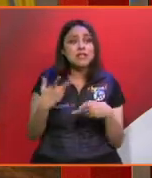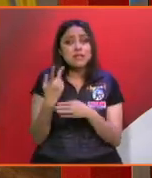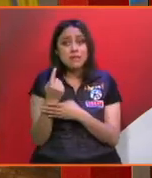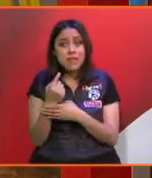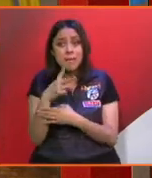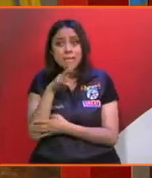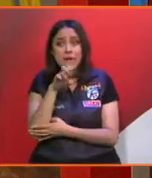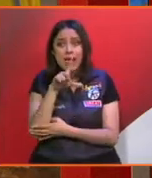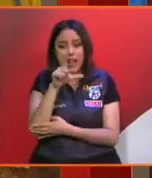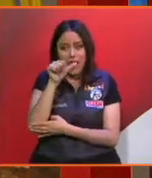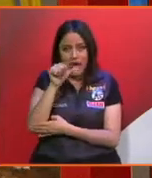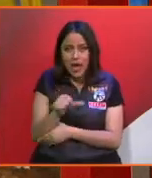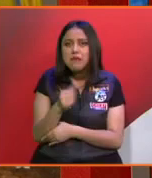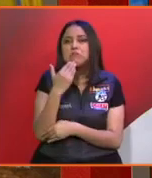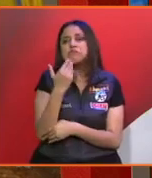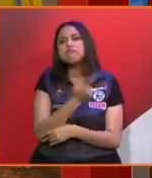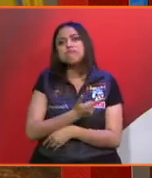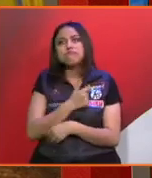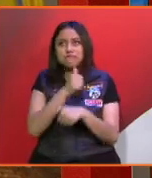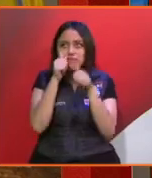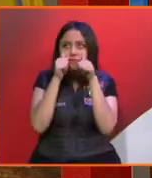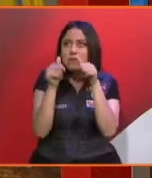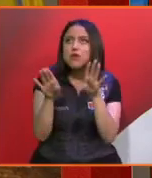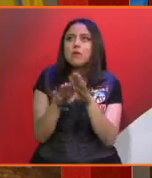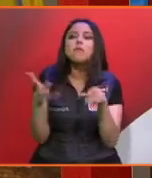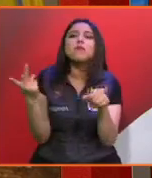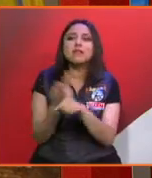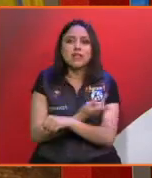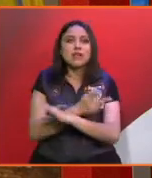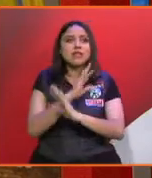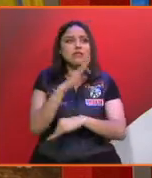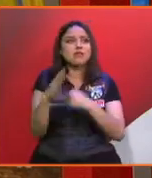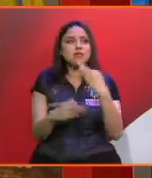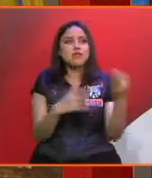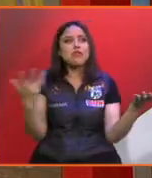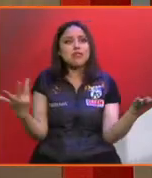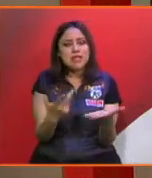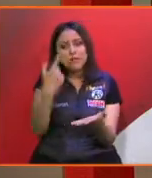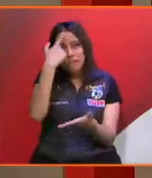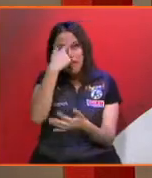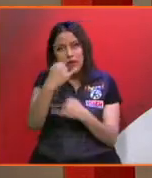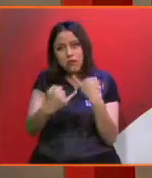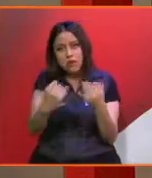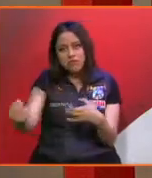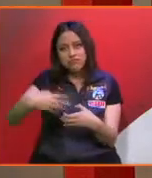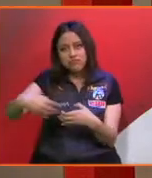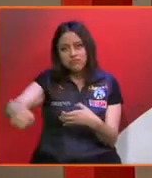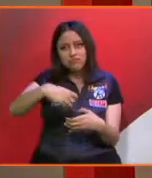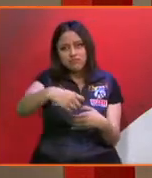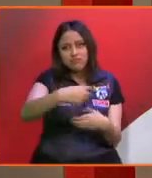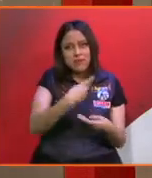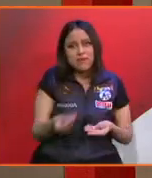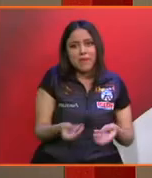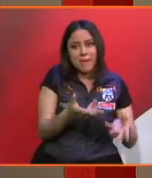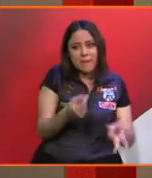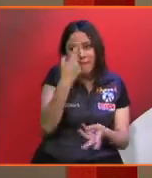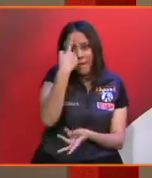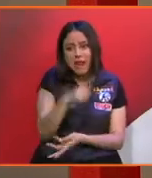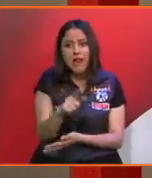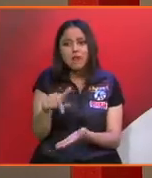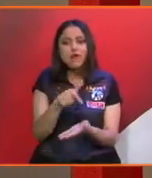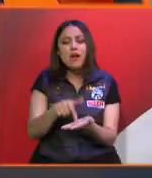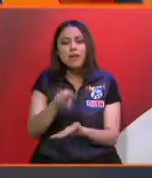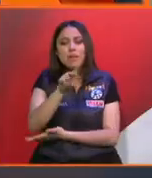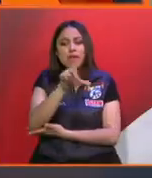de Venga la Alegría está muy al pendiente de todo lo que sus conductores están realizando para juntar estos juguetes y venirlos a traer aquí a